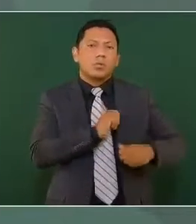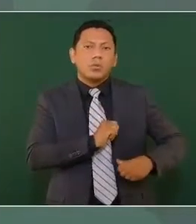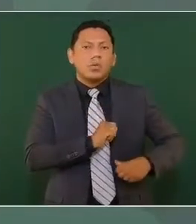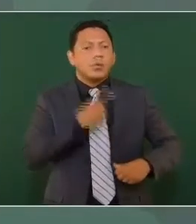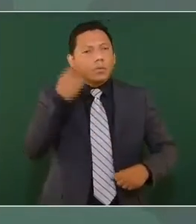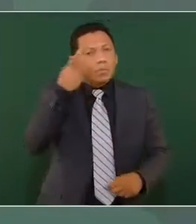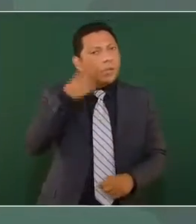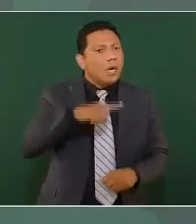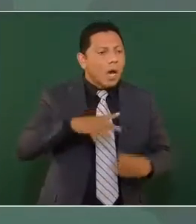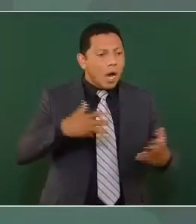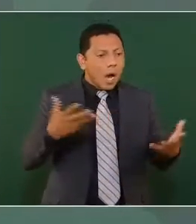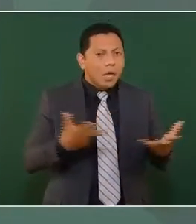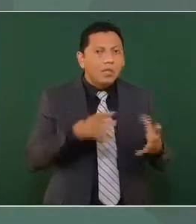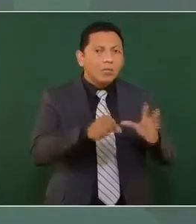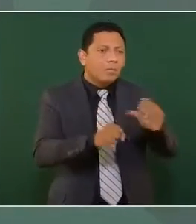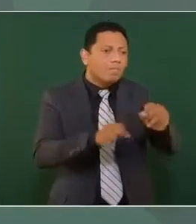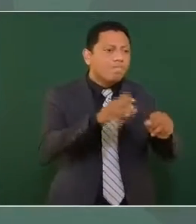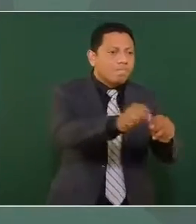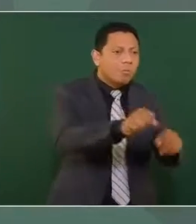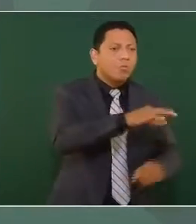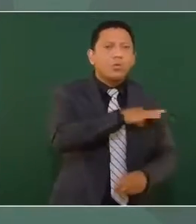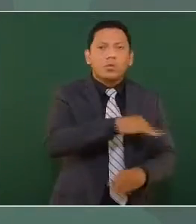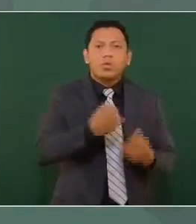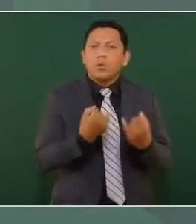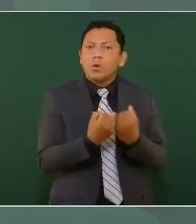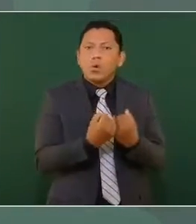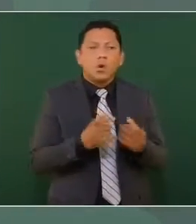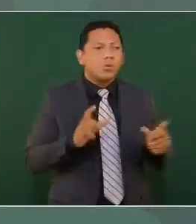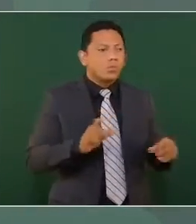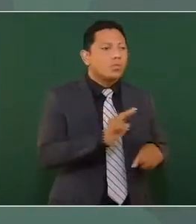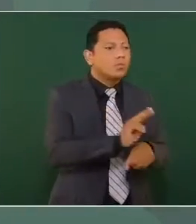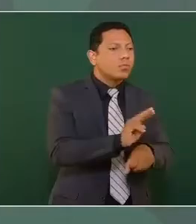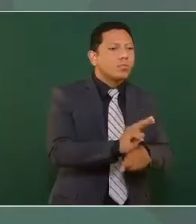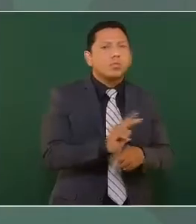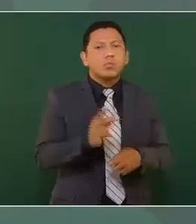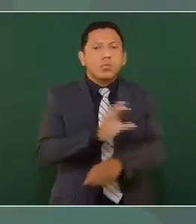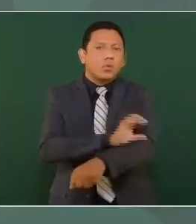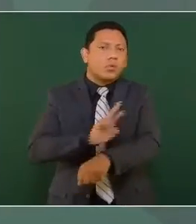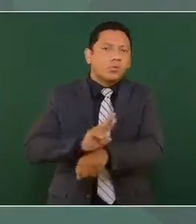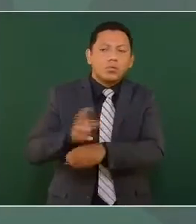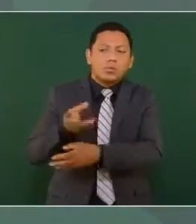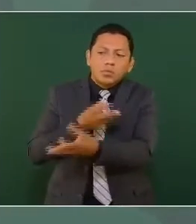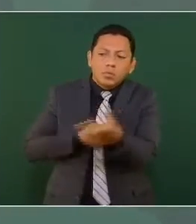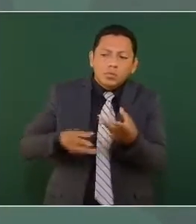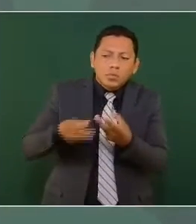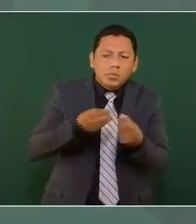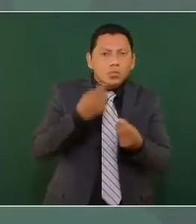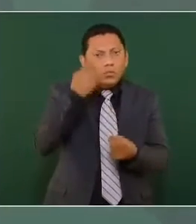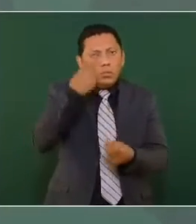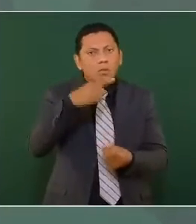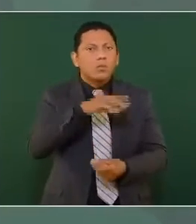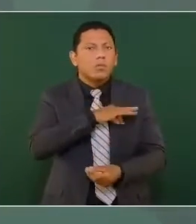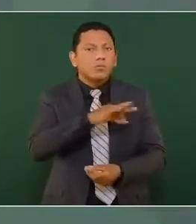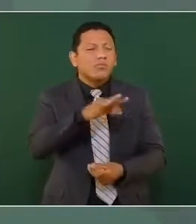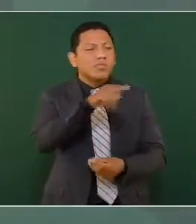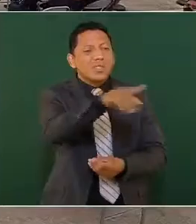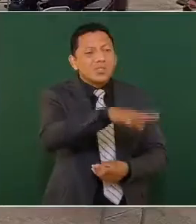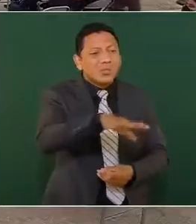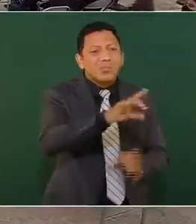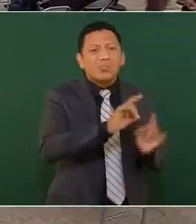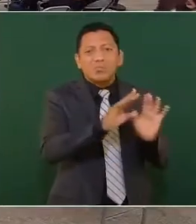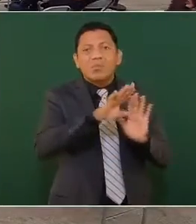hacer, hacer operaciones de manera coordinada para poder ir reduciendo